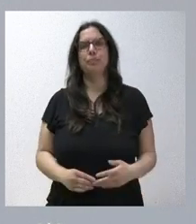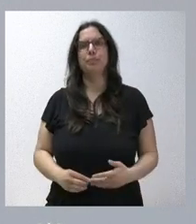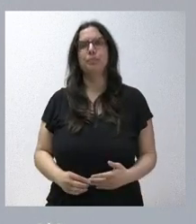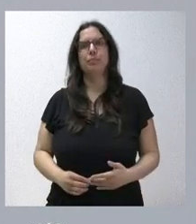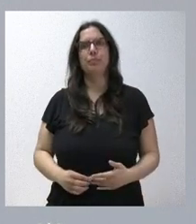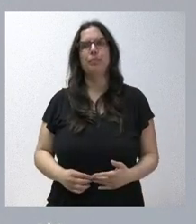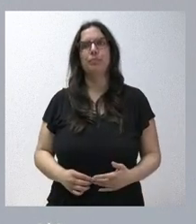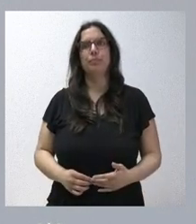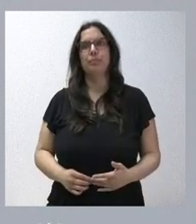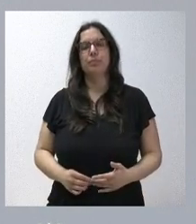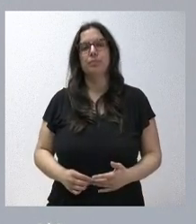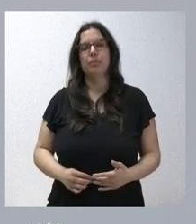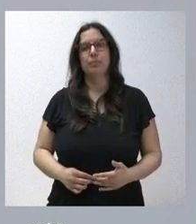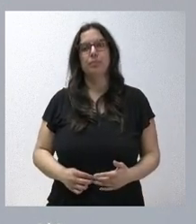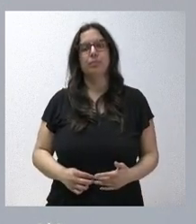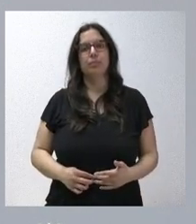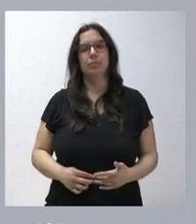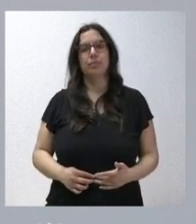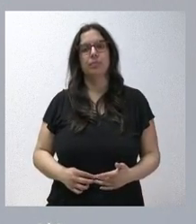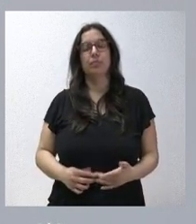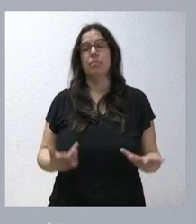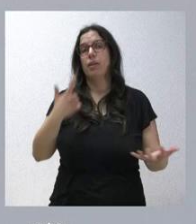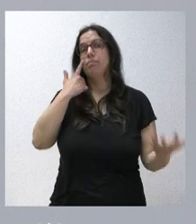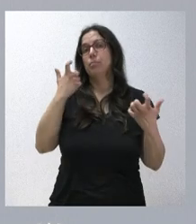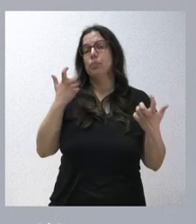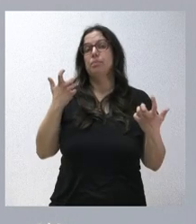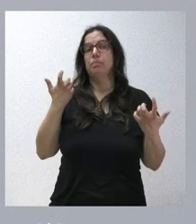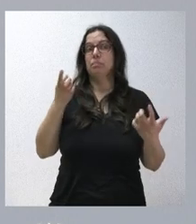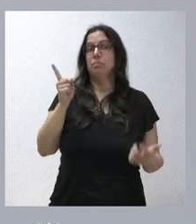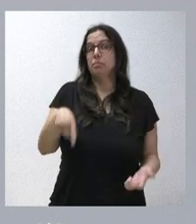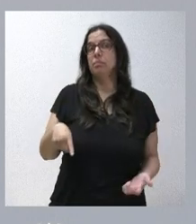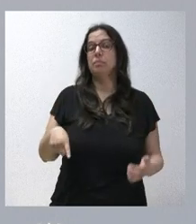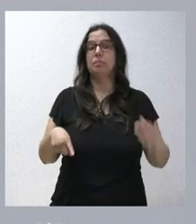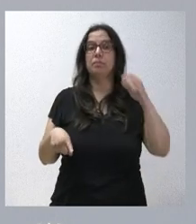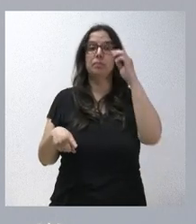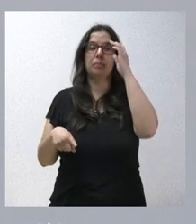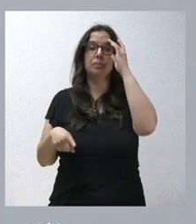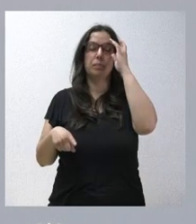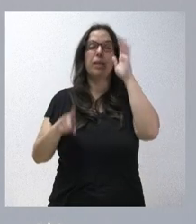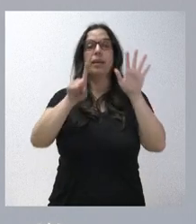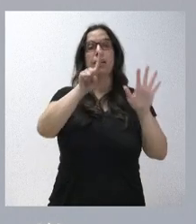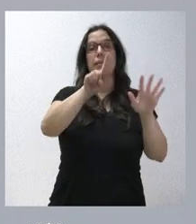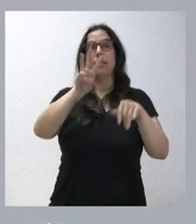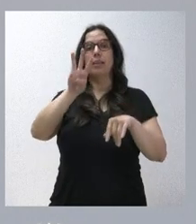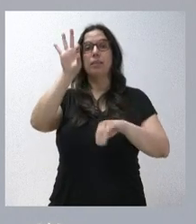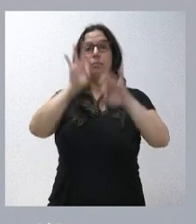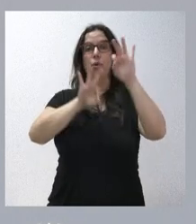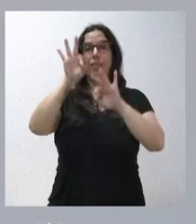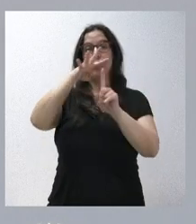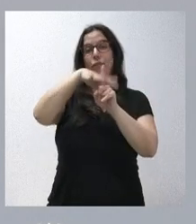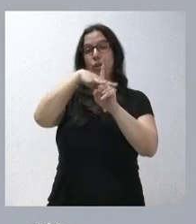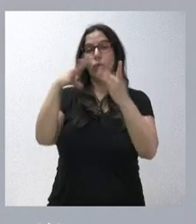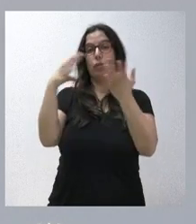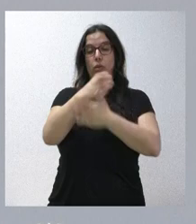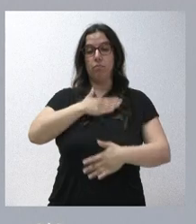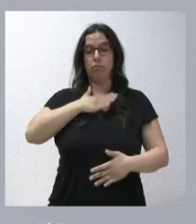positivo Sí que es de significar que el 6% de todas las facturas de la junta de